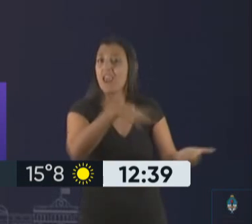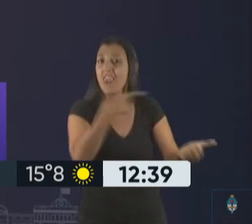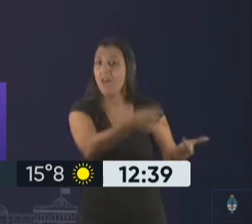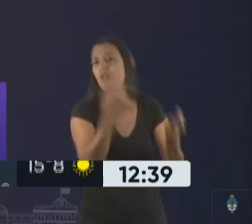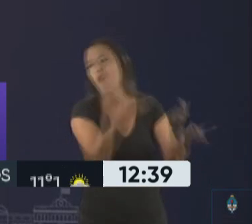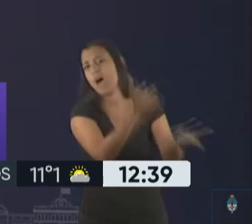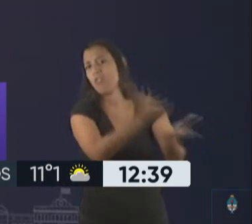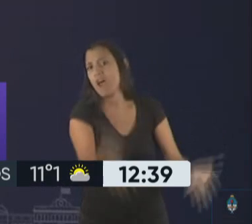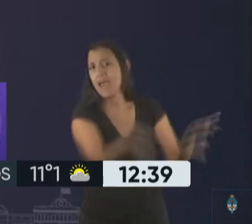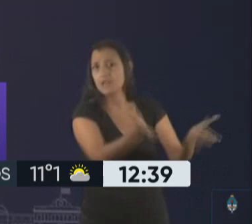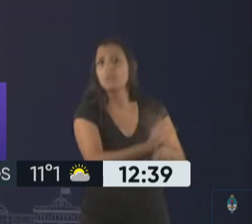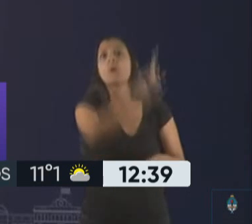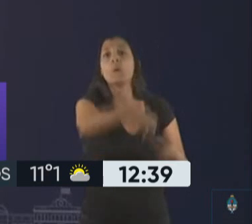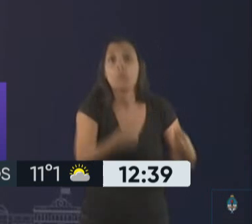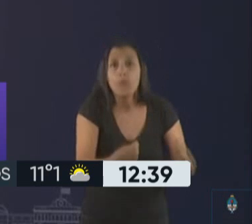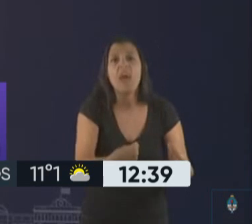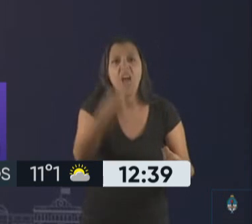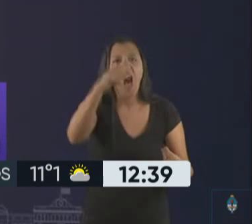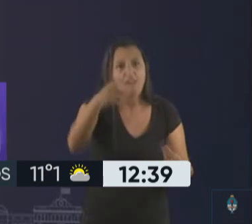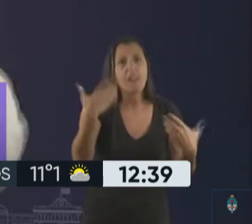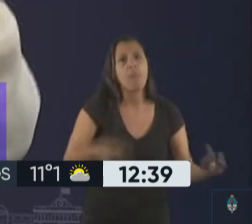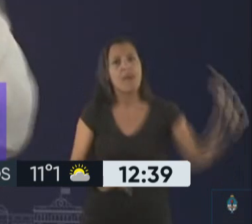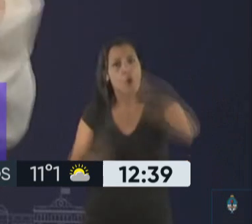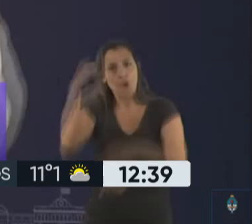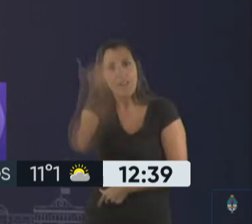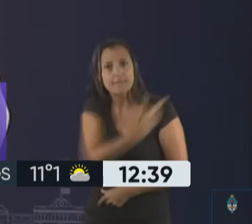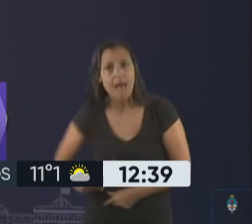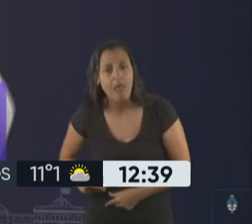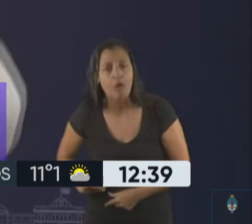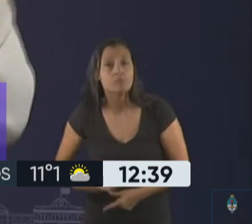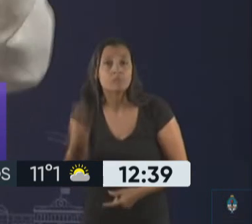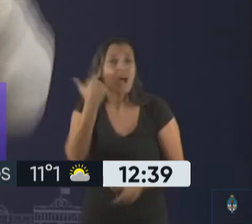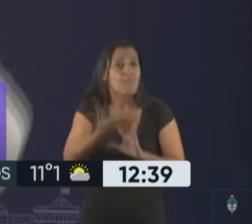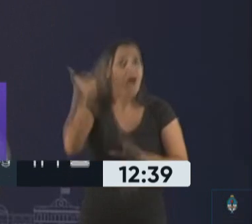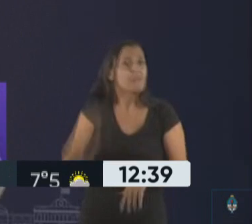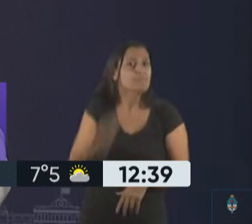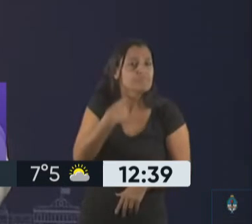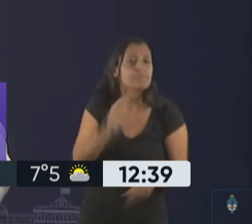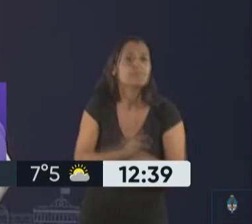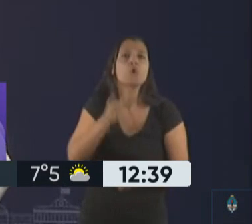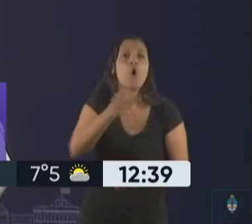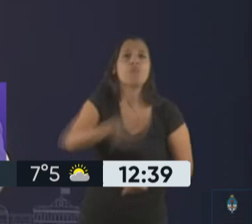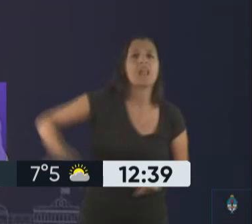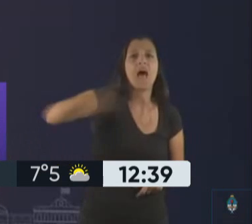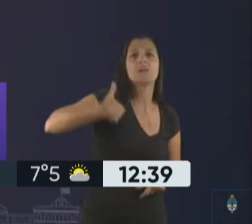que le permiten es accionar contra el Estado después de haber cometido un delito contra la sociedad.